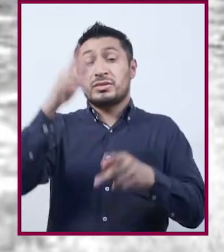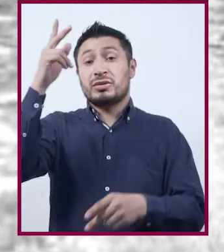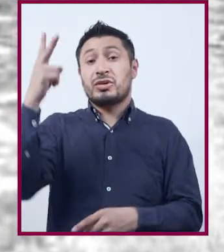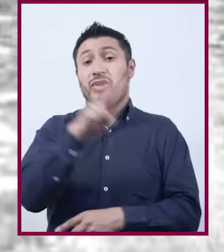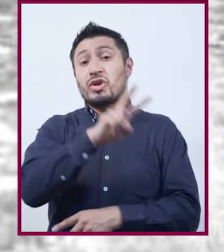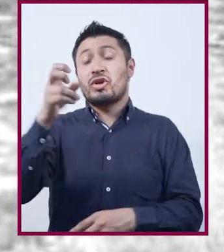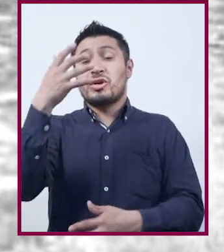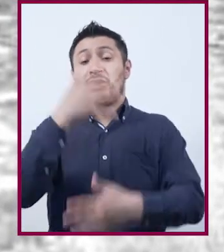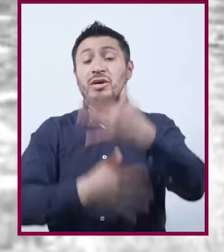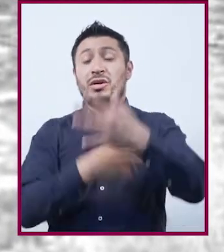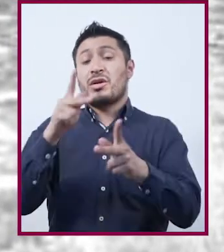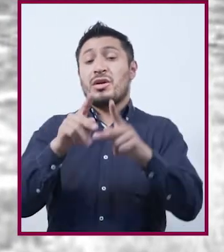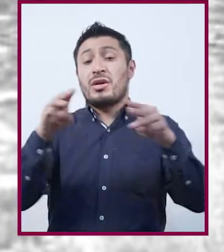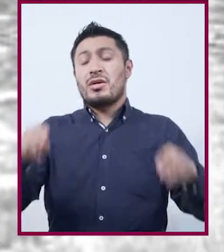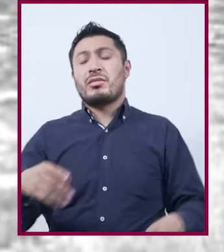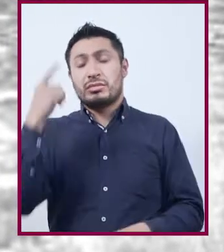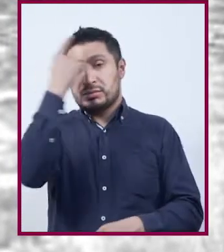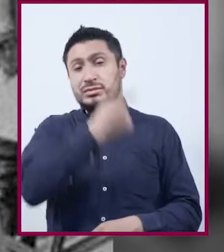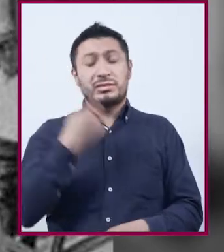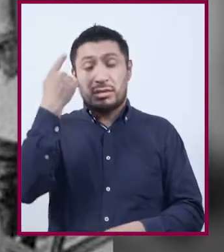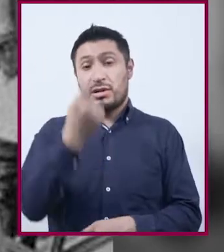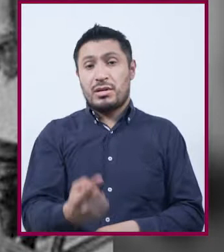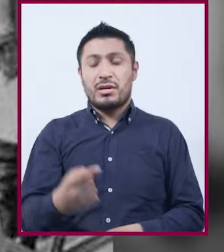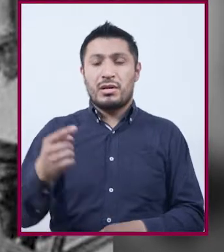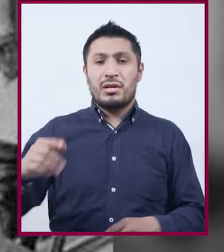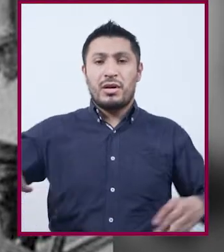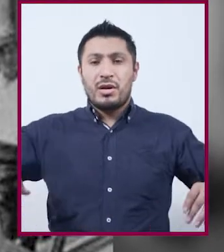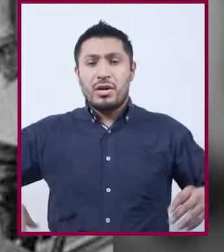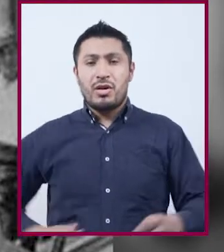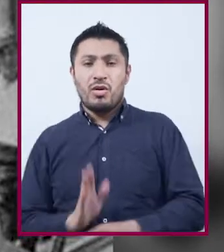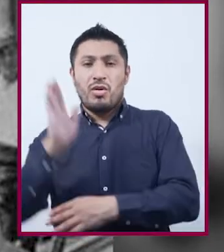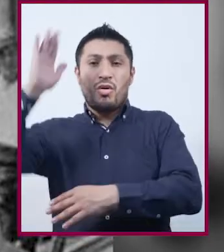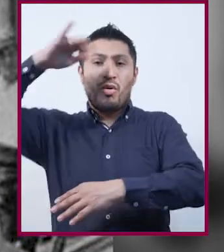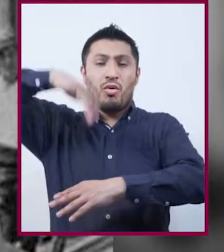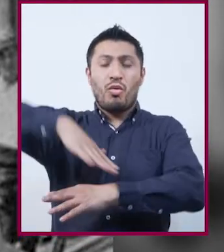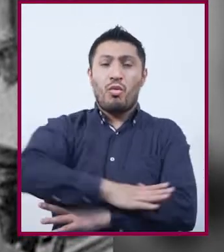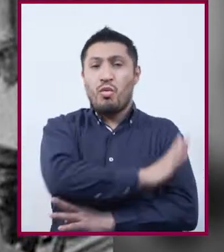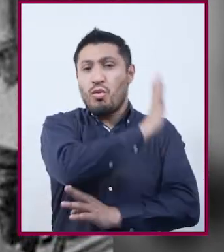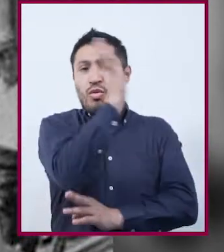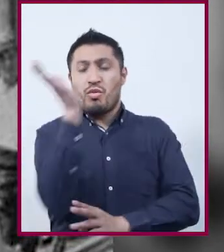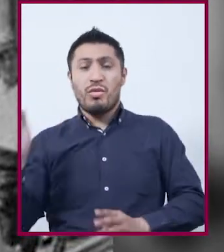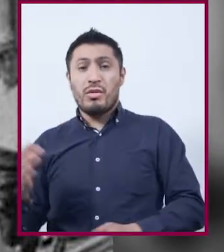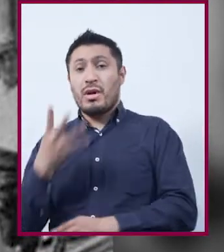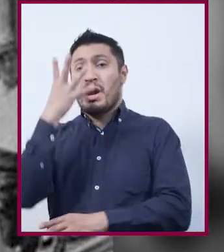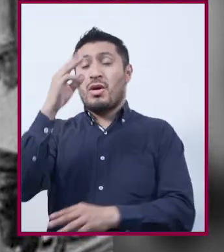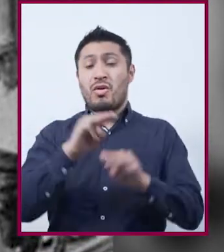los 215 kilómetros por hora y con olas de más de 4 metros de altura.